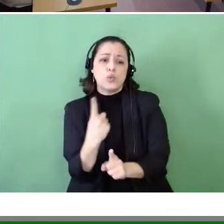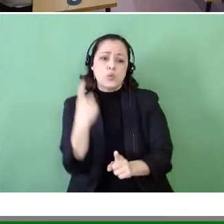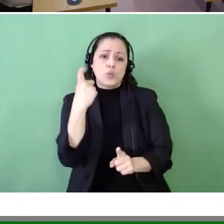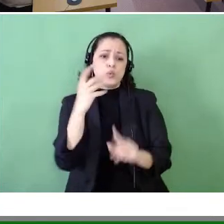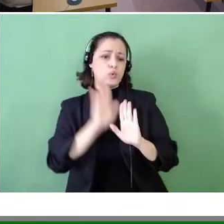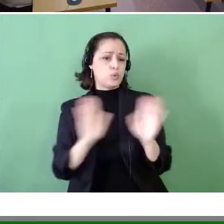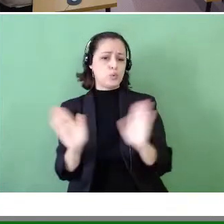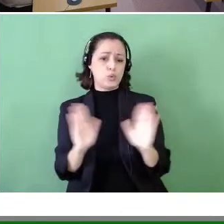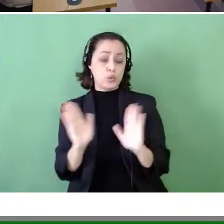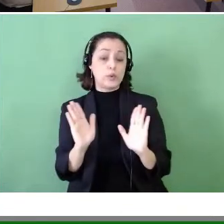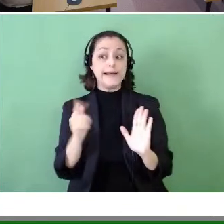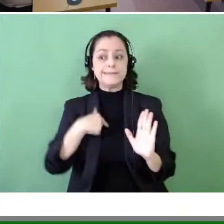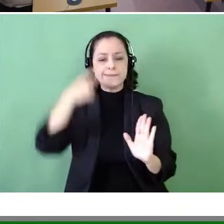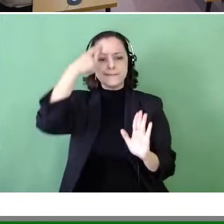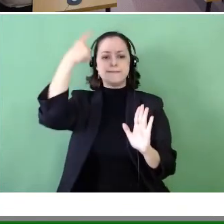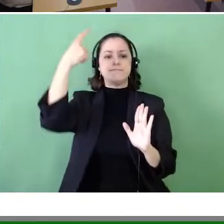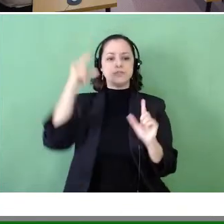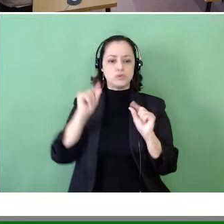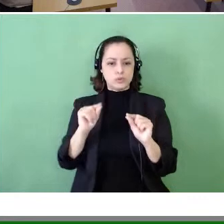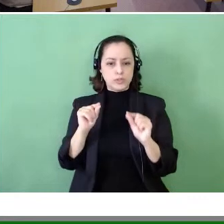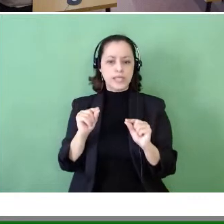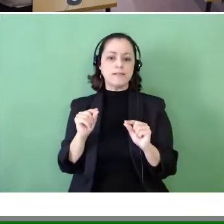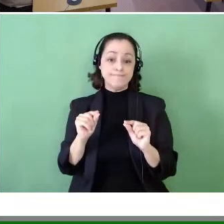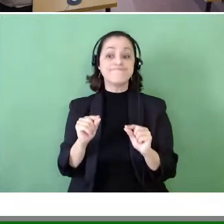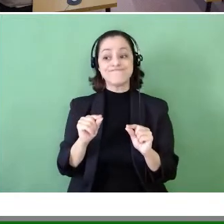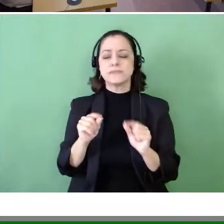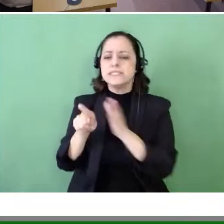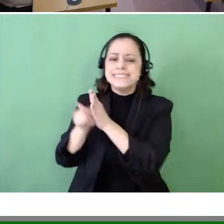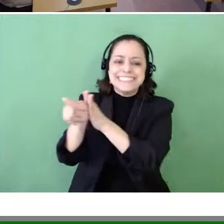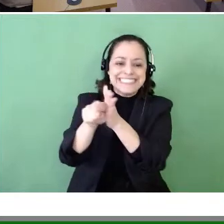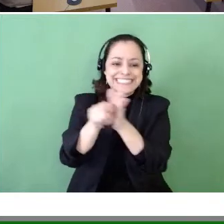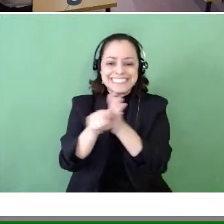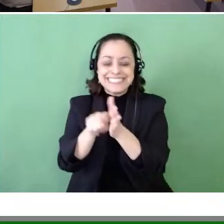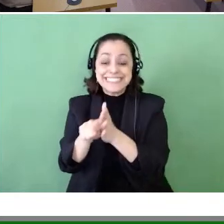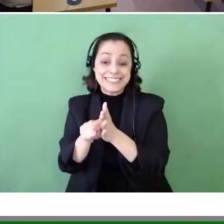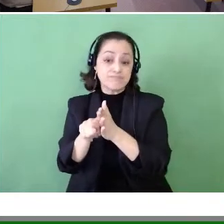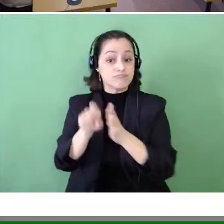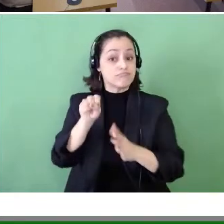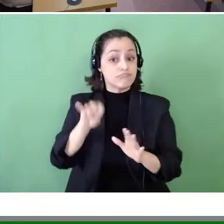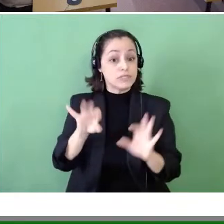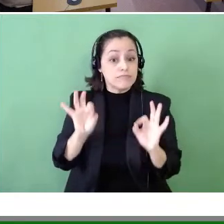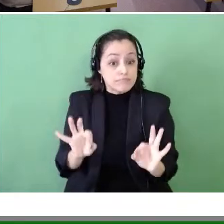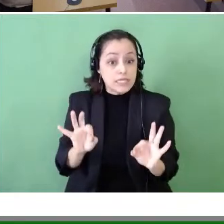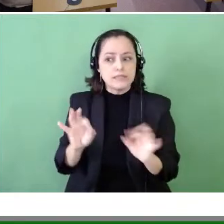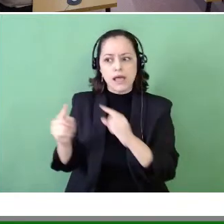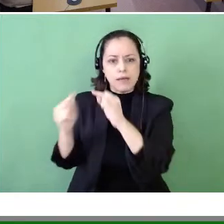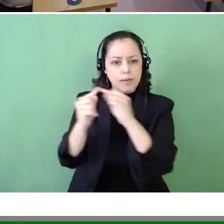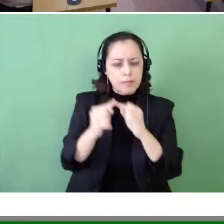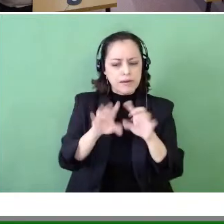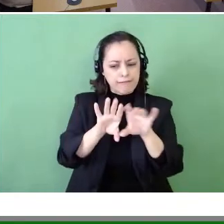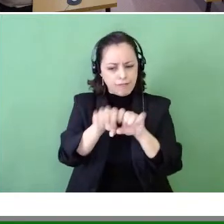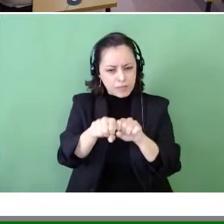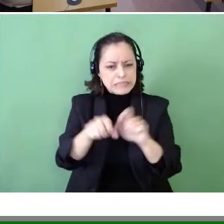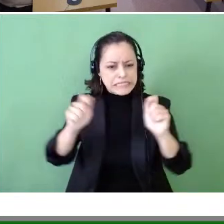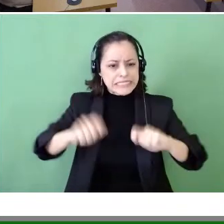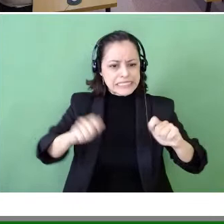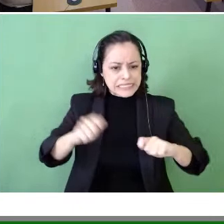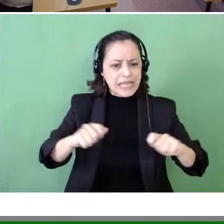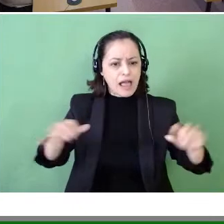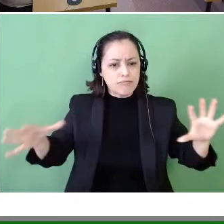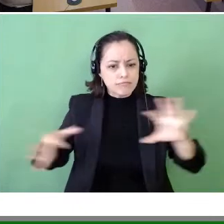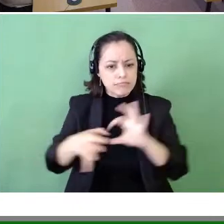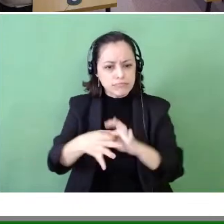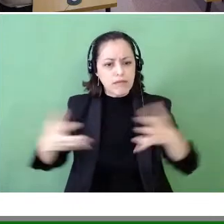eso entonces me propuse a investigar si estaban de acuerdo, si esa formación puede